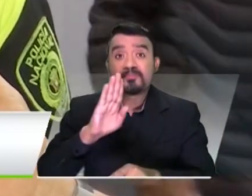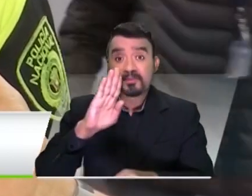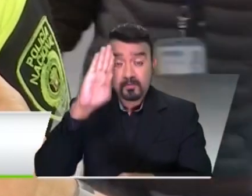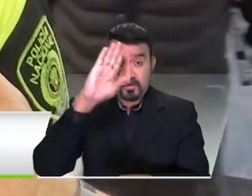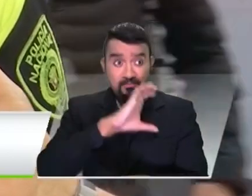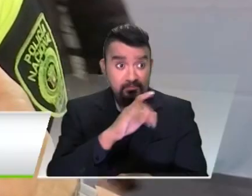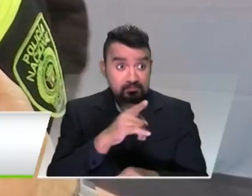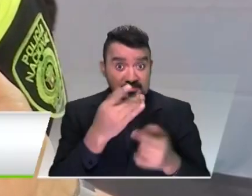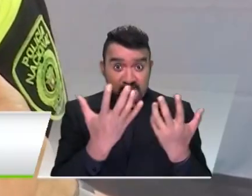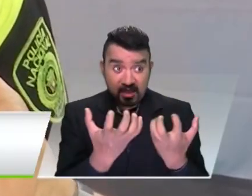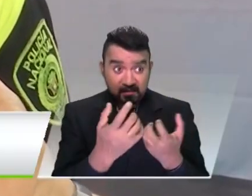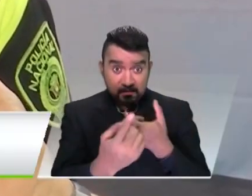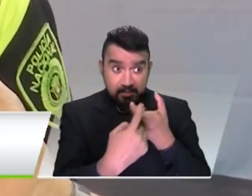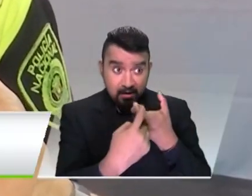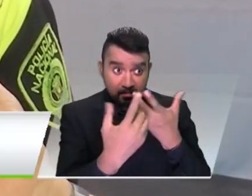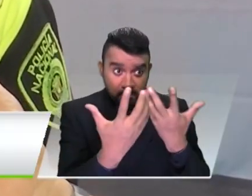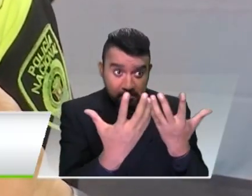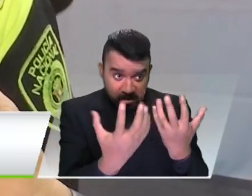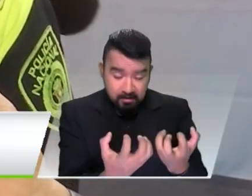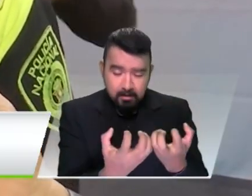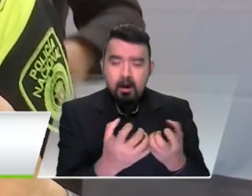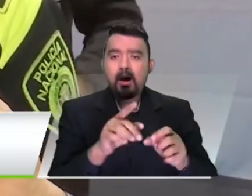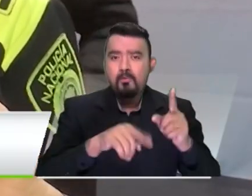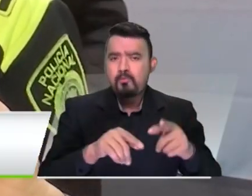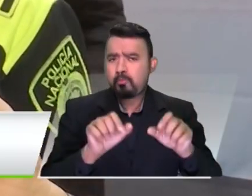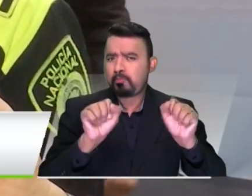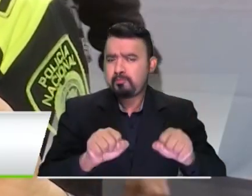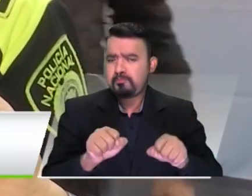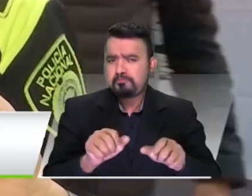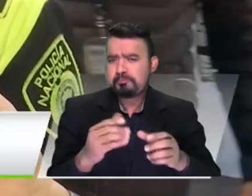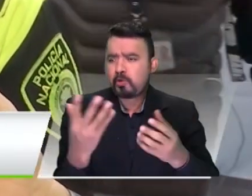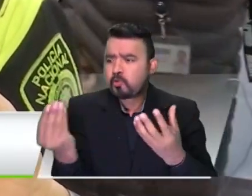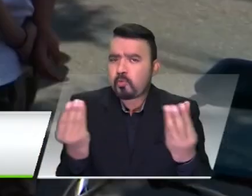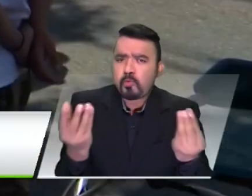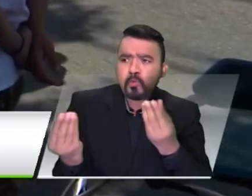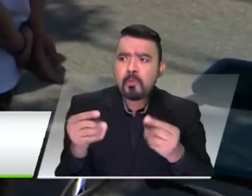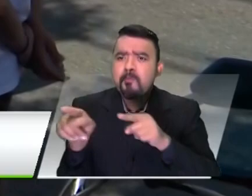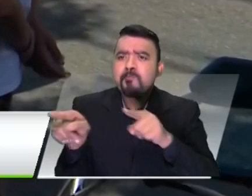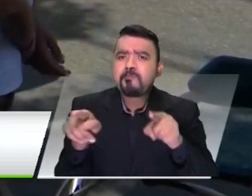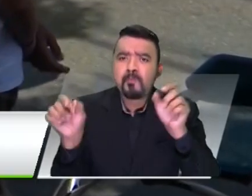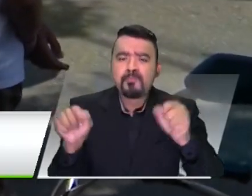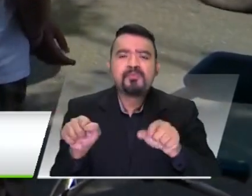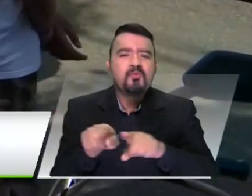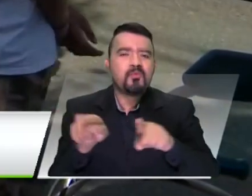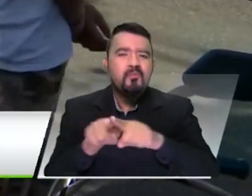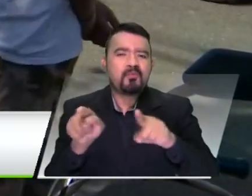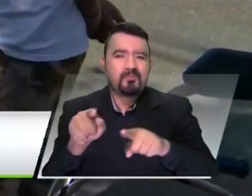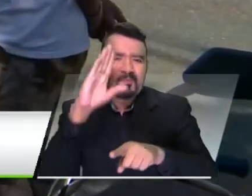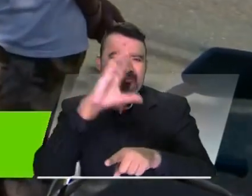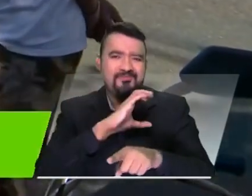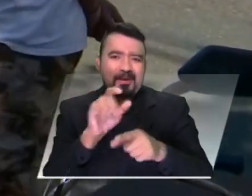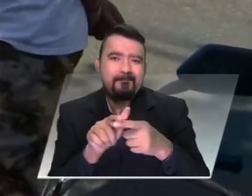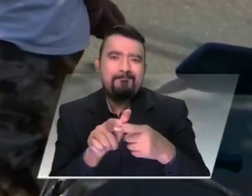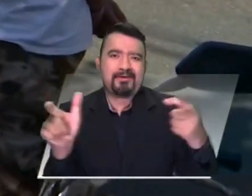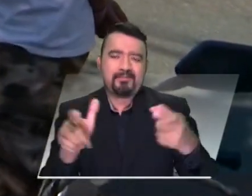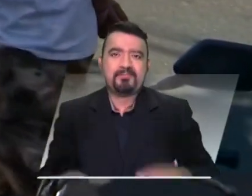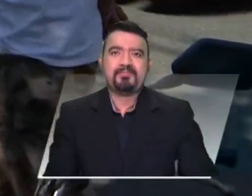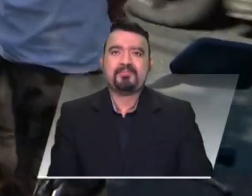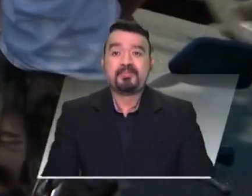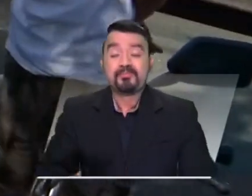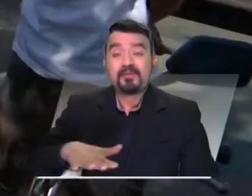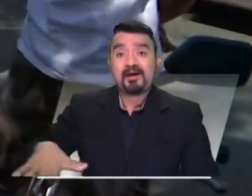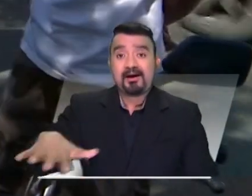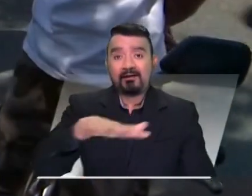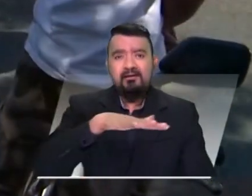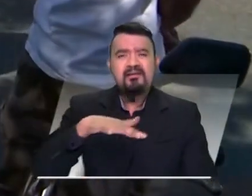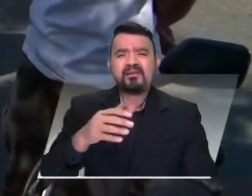institución. Y, por supuesto, normalmente se utilizan las escuelas que están en las regiones. En el Valle de Aburrá, en este momento hay en ejercicio